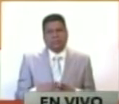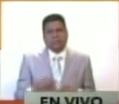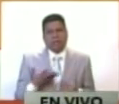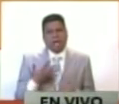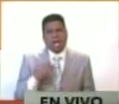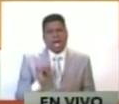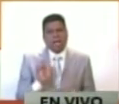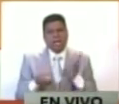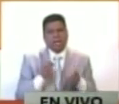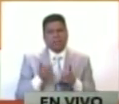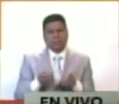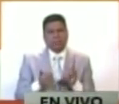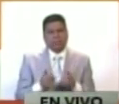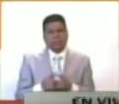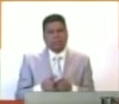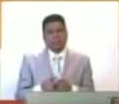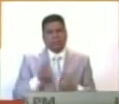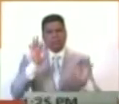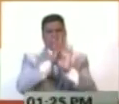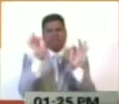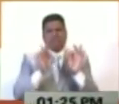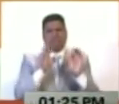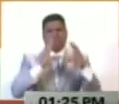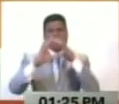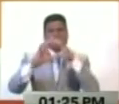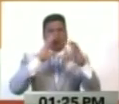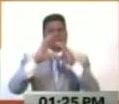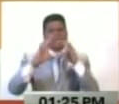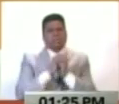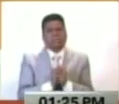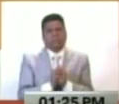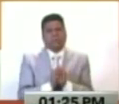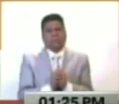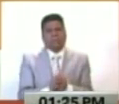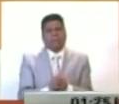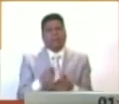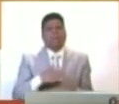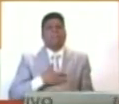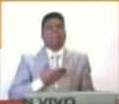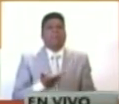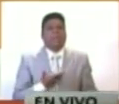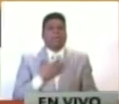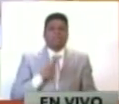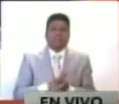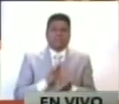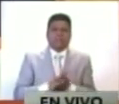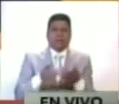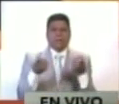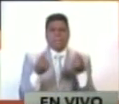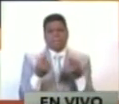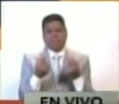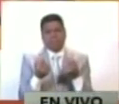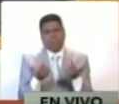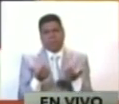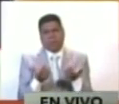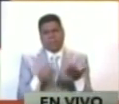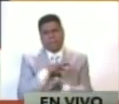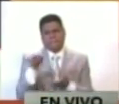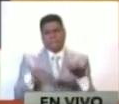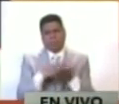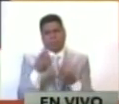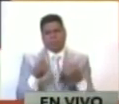vía de diálogo que se pueda explorar para intentar solucionar la crisis? Me gustaría si pudiera alumbrarme en este